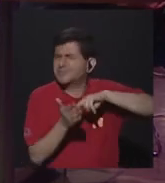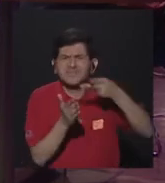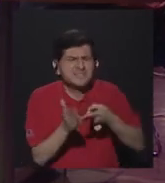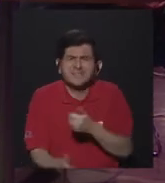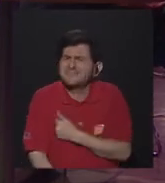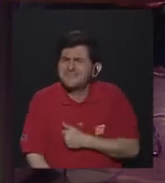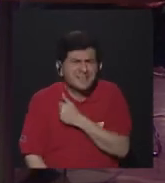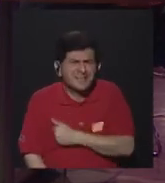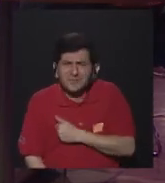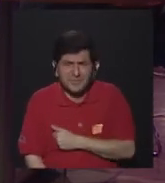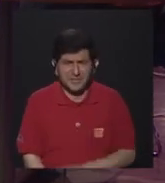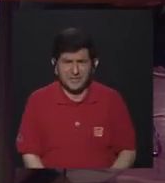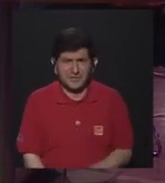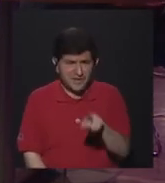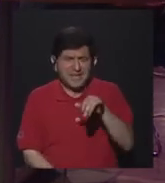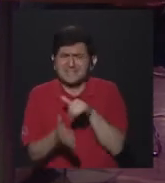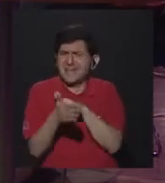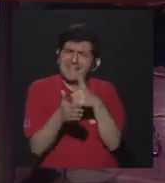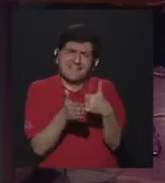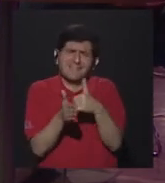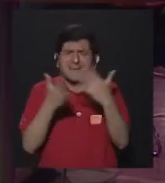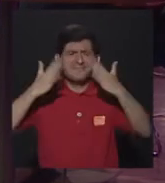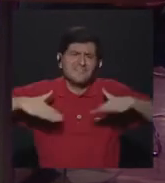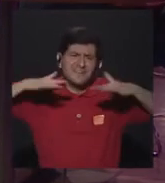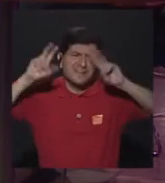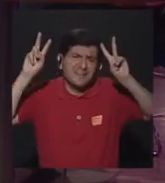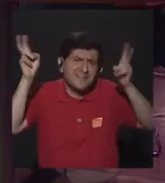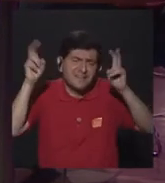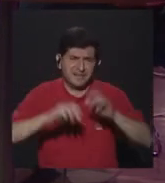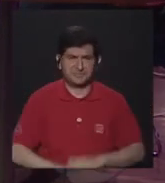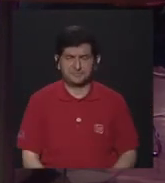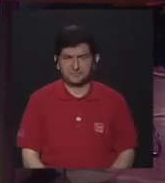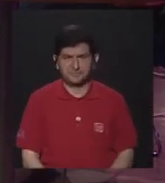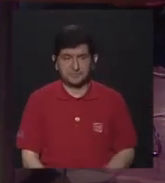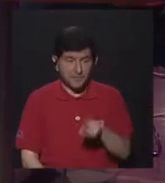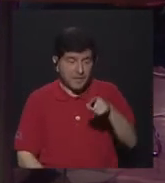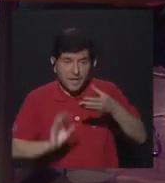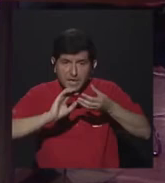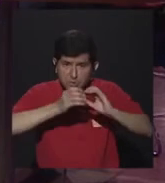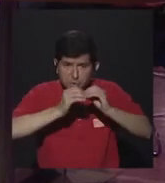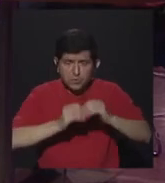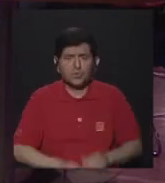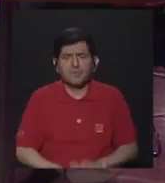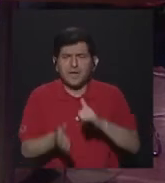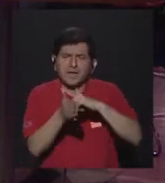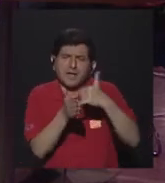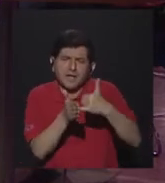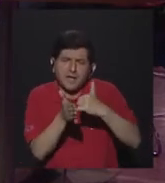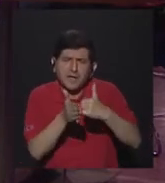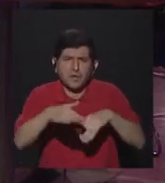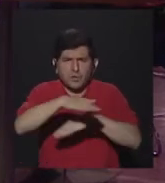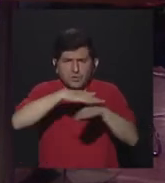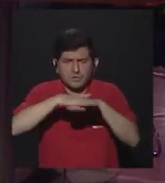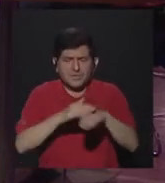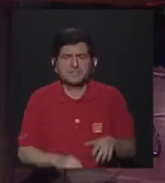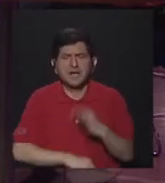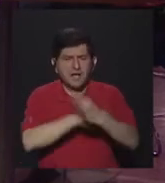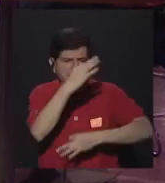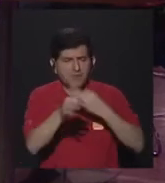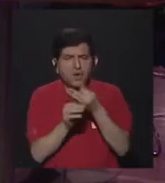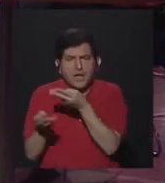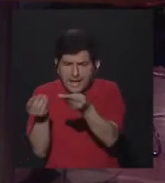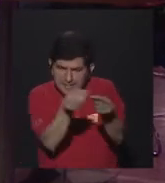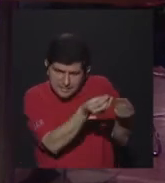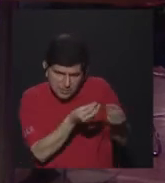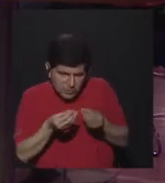decir es esa fragilidad que esos índices de fragilidad se basan en el tipo de suelos